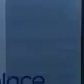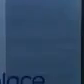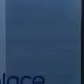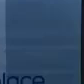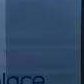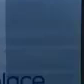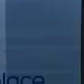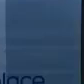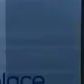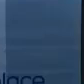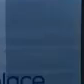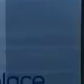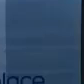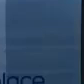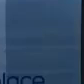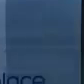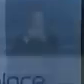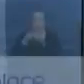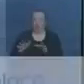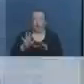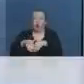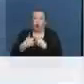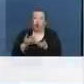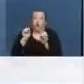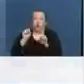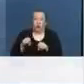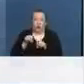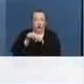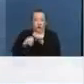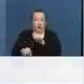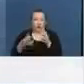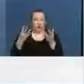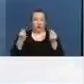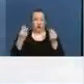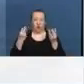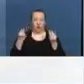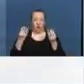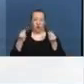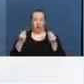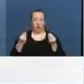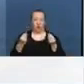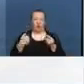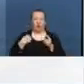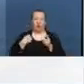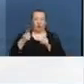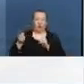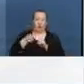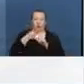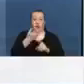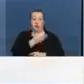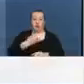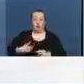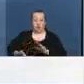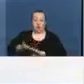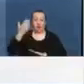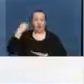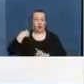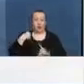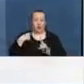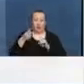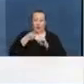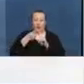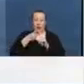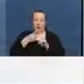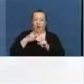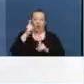en tristeza no hay que desastre como pudieron destruir tanto recuerden que fue el primer presidente en la historia y todavía el único que en su discurso inaugural